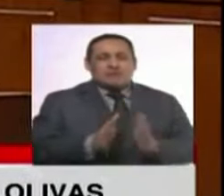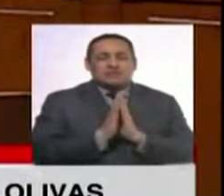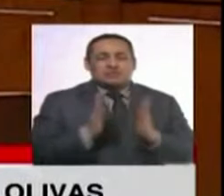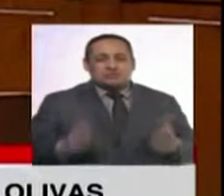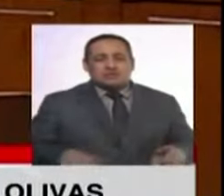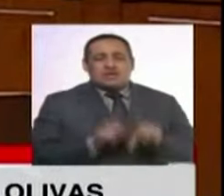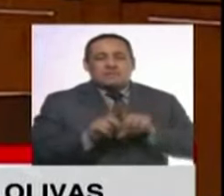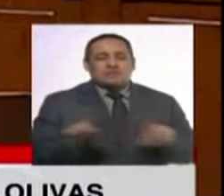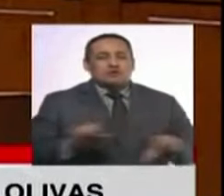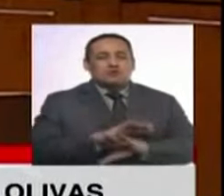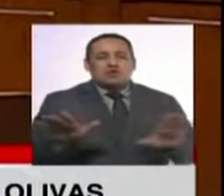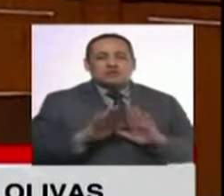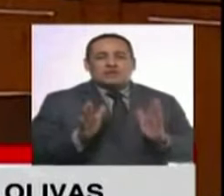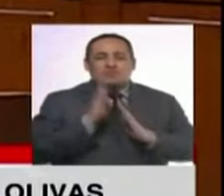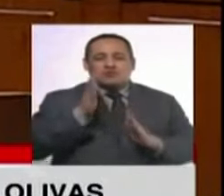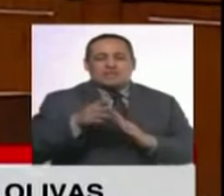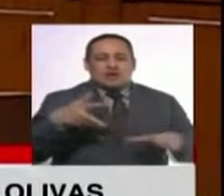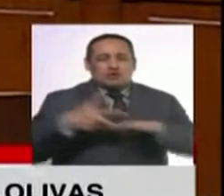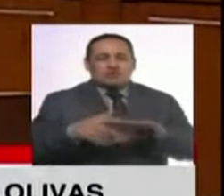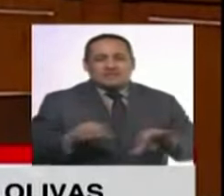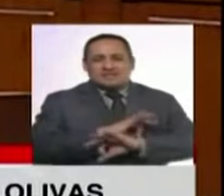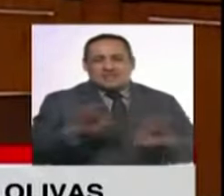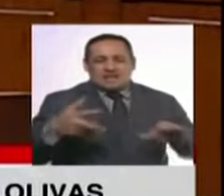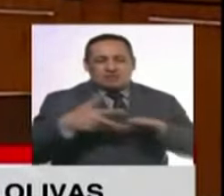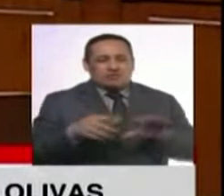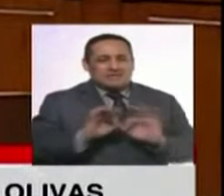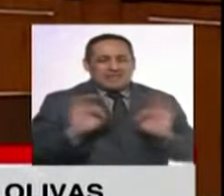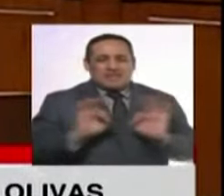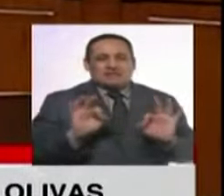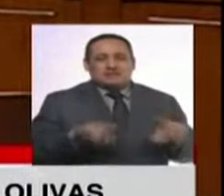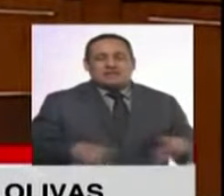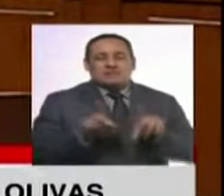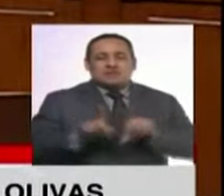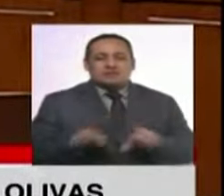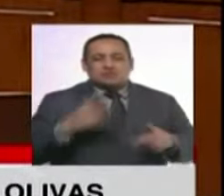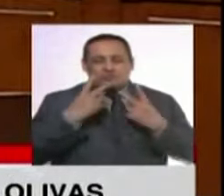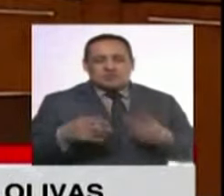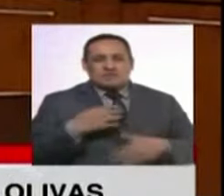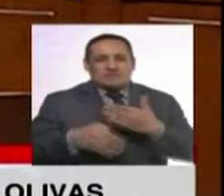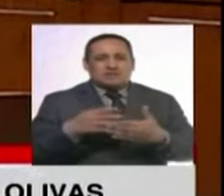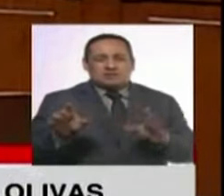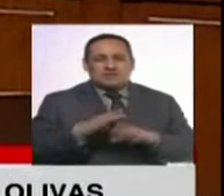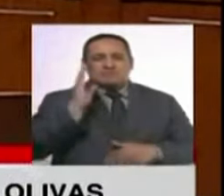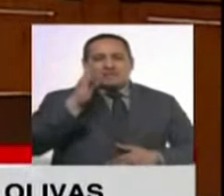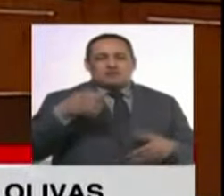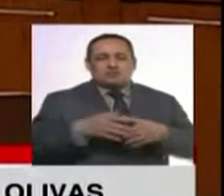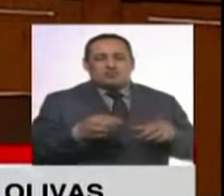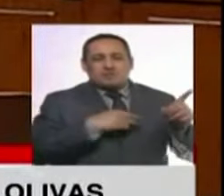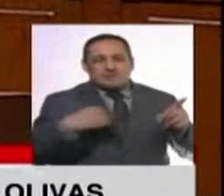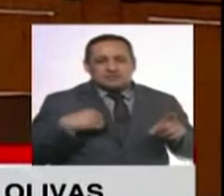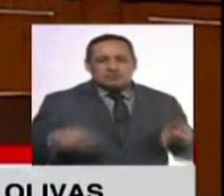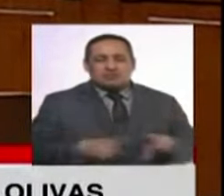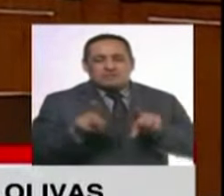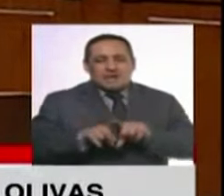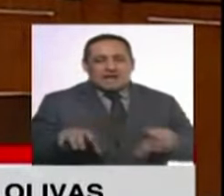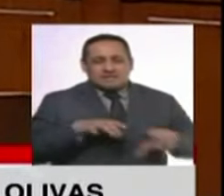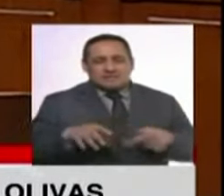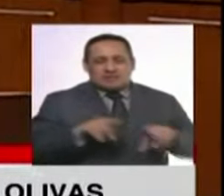solicitado no se le pone ningún tipo de inventos ni obstrucción y es no recibo tampoco ninguna orden ejecutivo para poder hacer